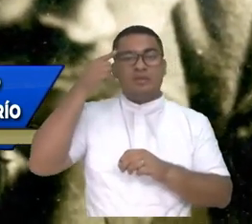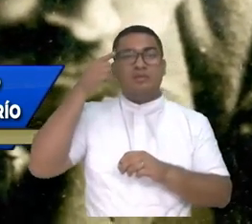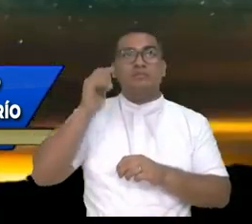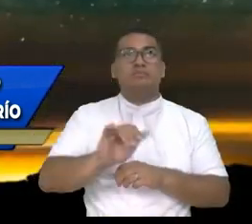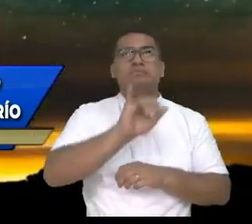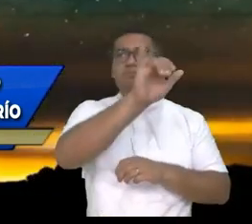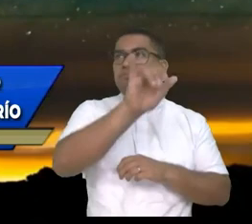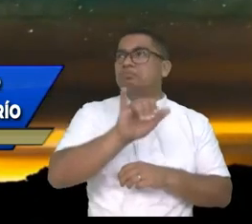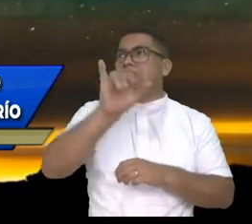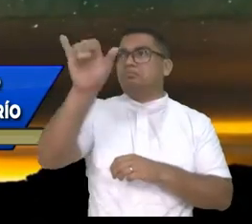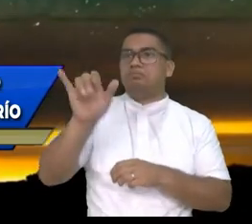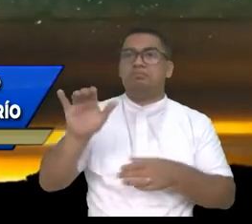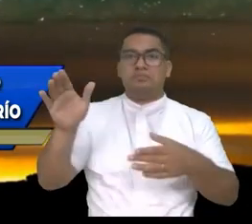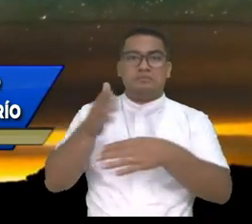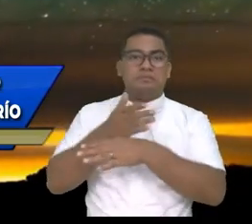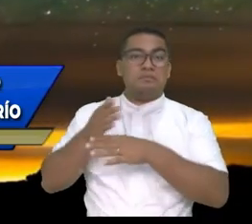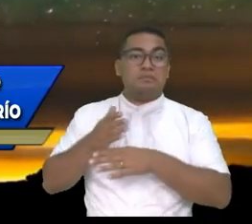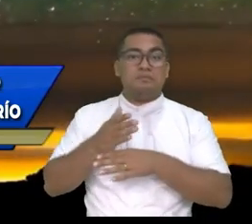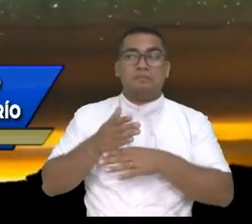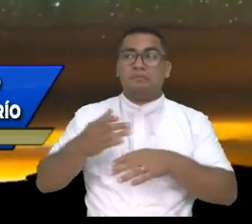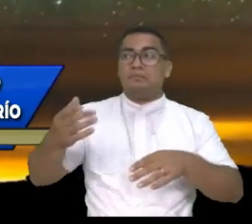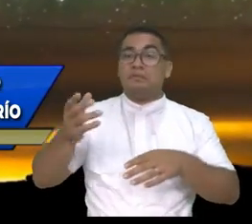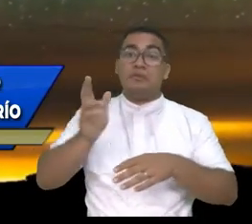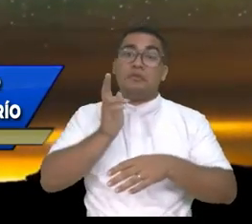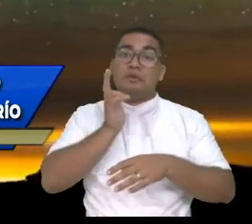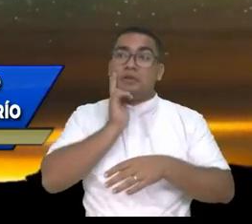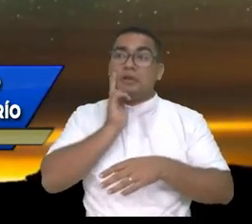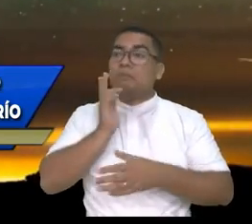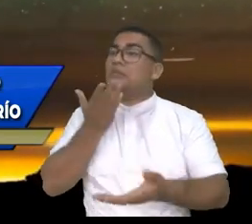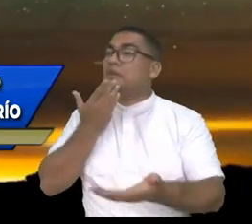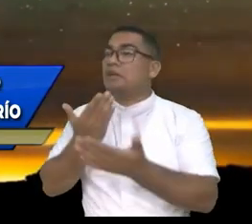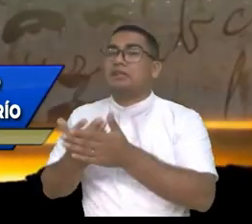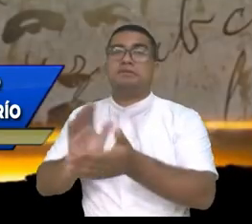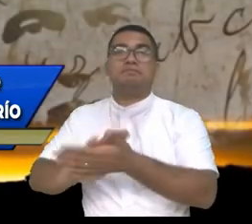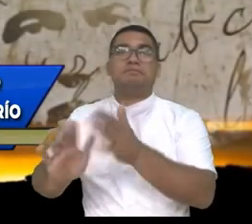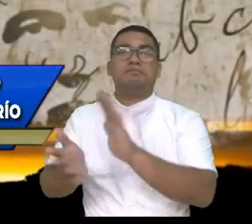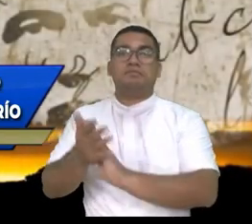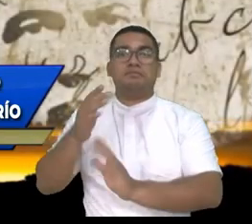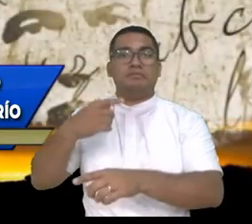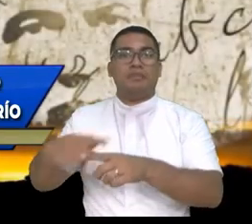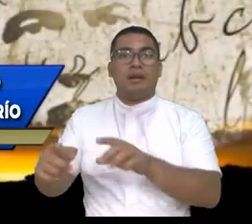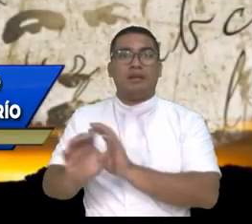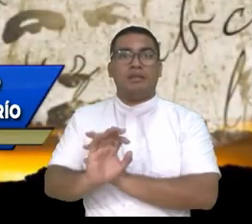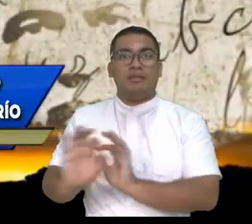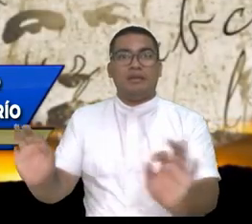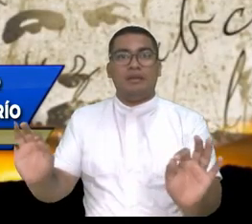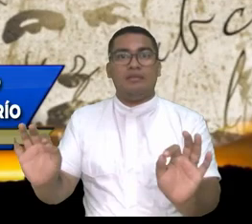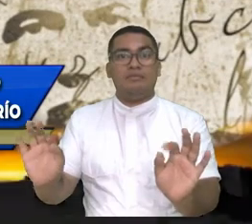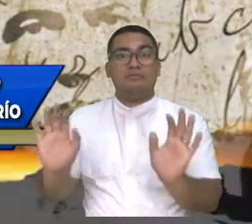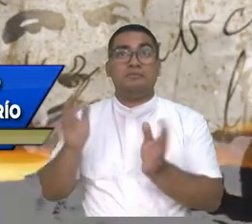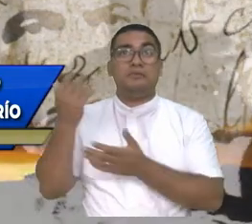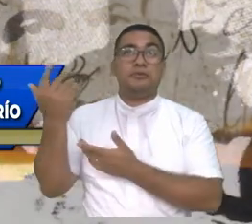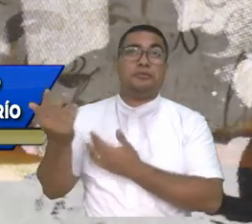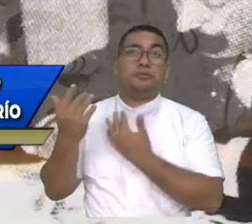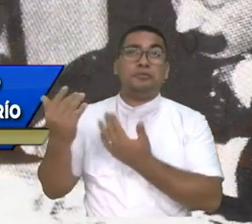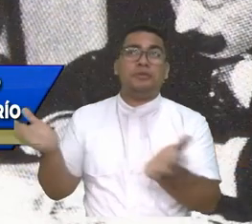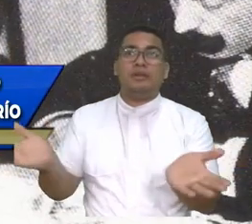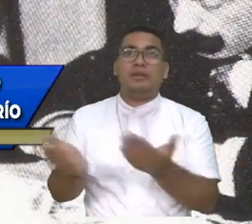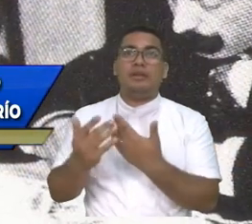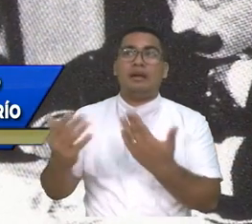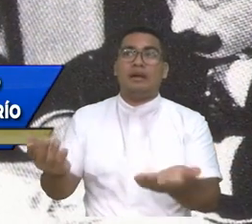otro, y después, muy bien, gracias, esperá la orden del pago.